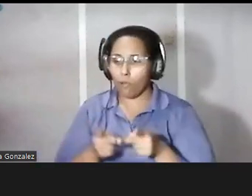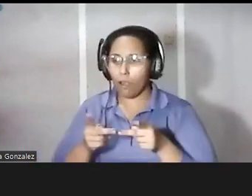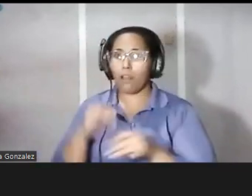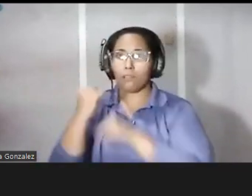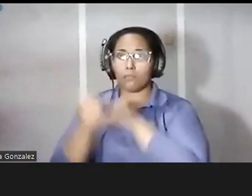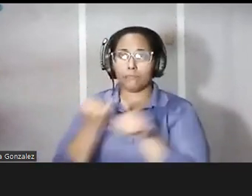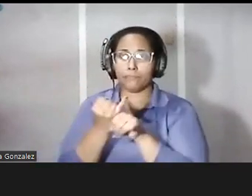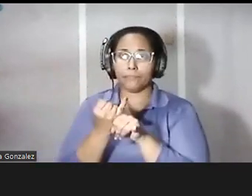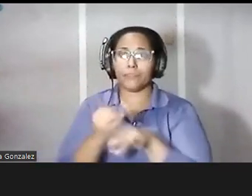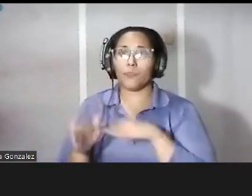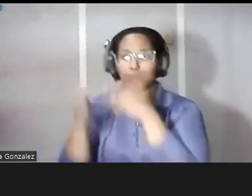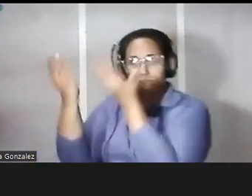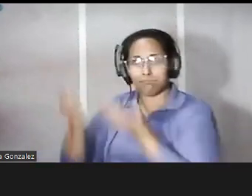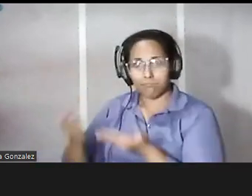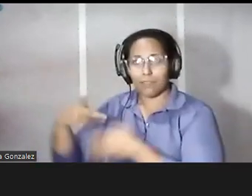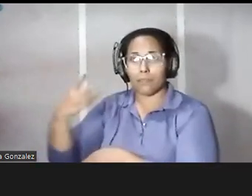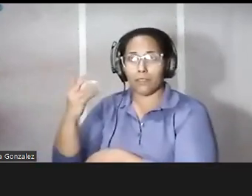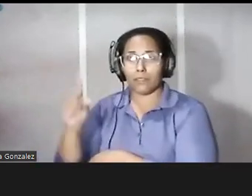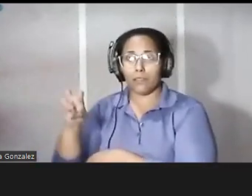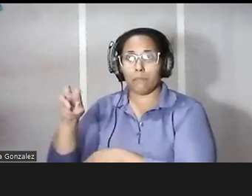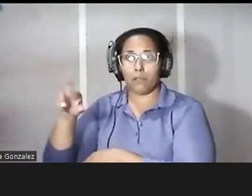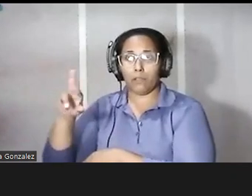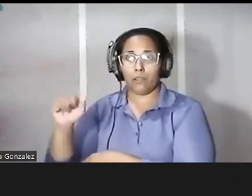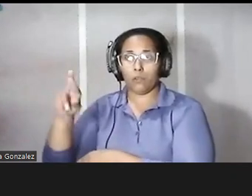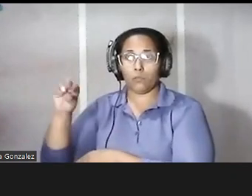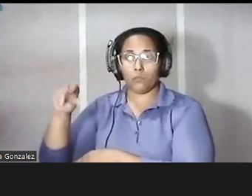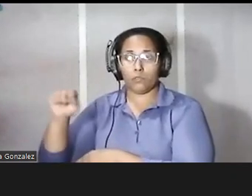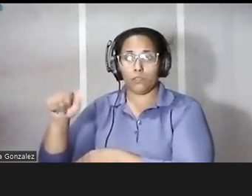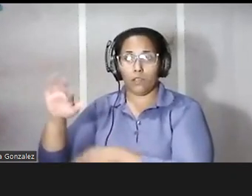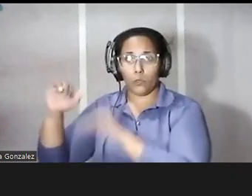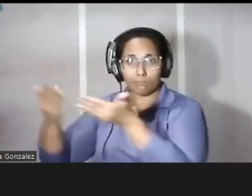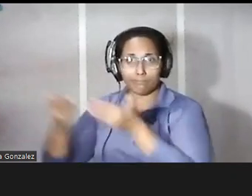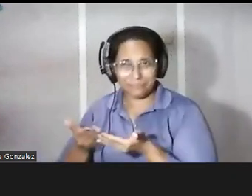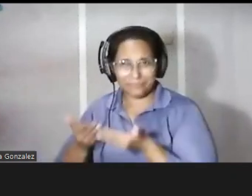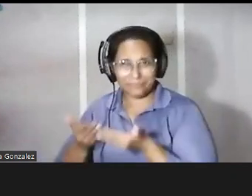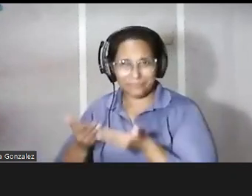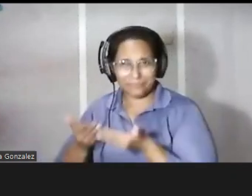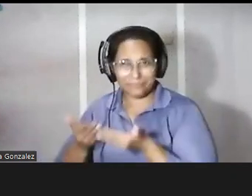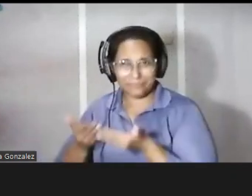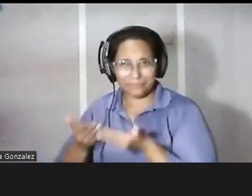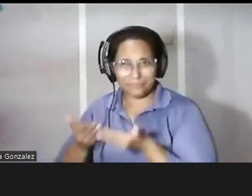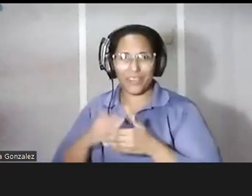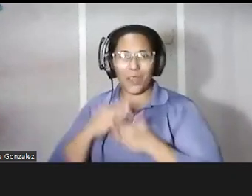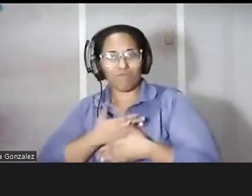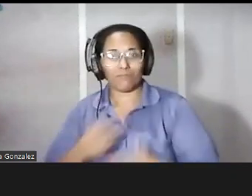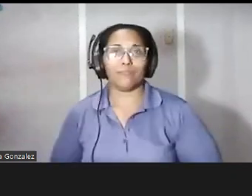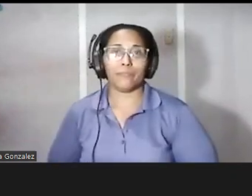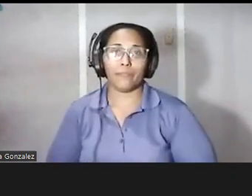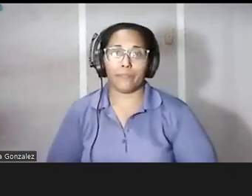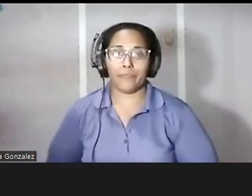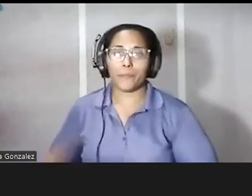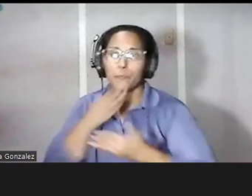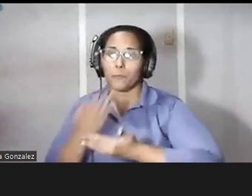internacionales. Con ustedes, la doctora Mayra Rosario. Bienvenida y que disfruten de la misma. Muy